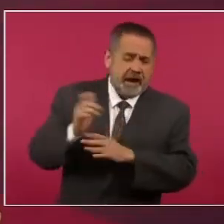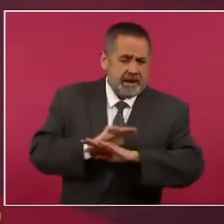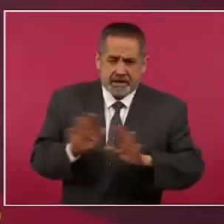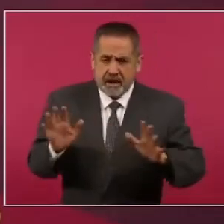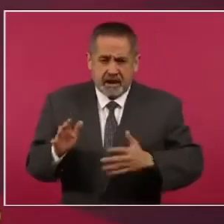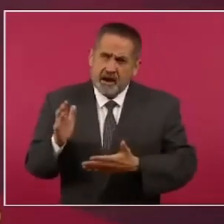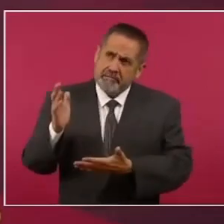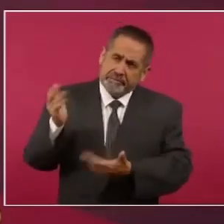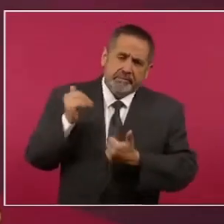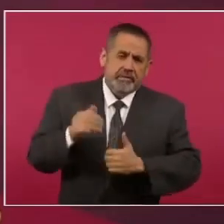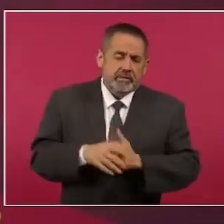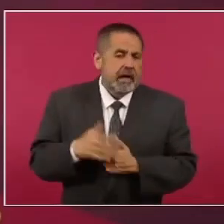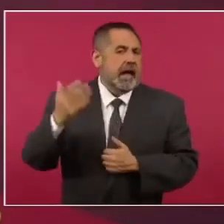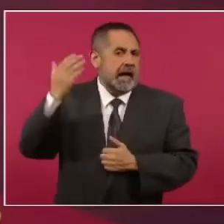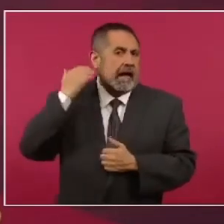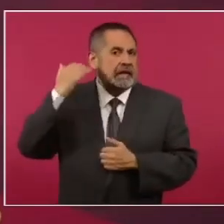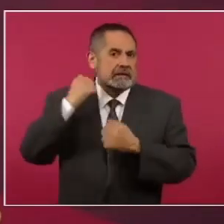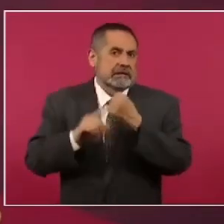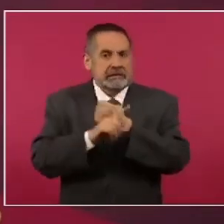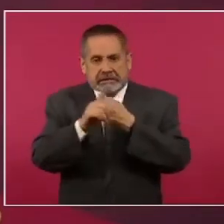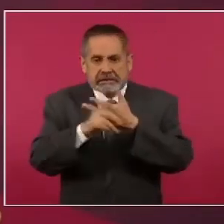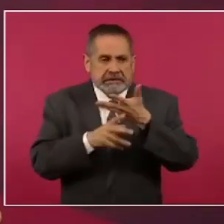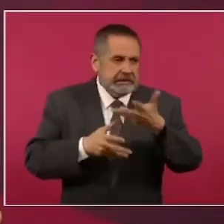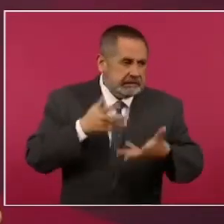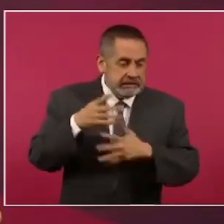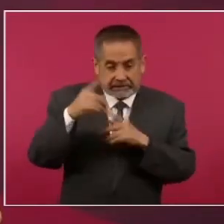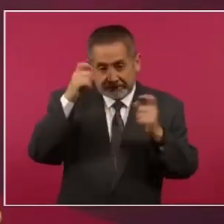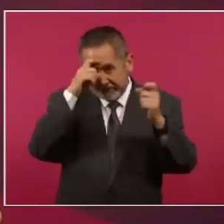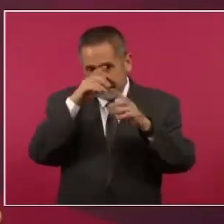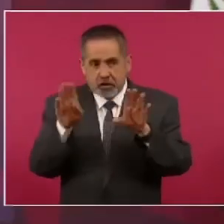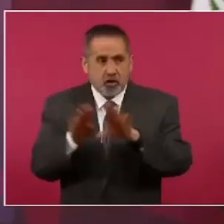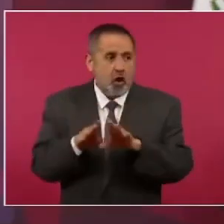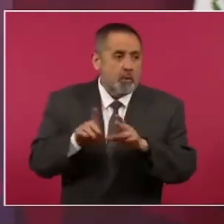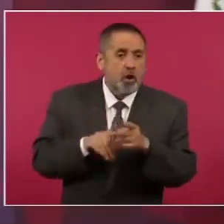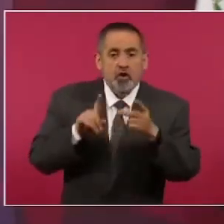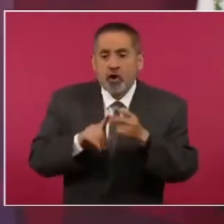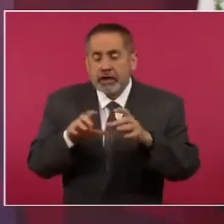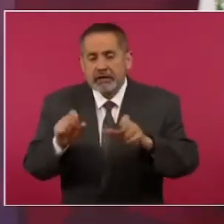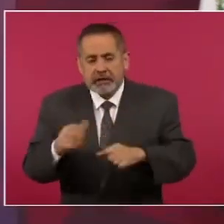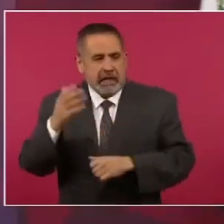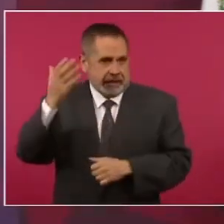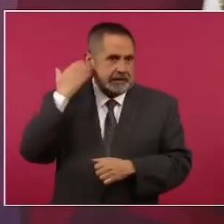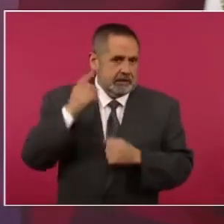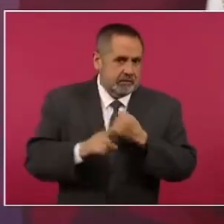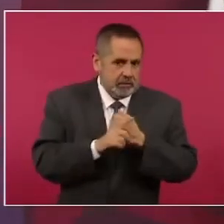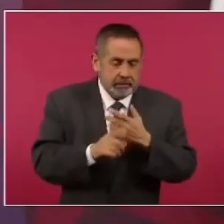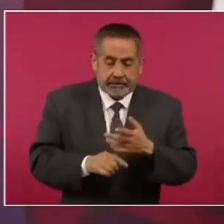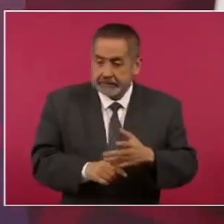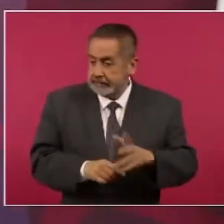era un problema complejo y además